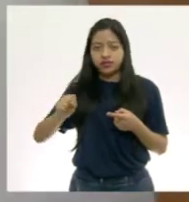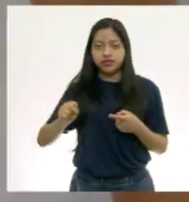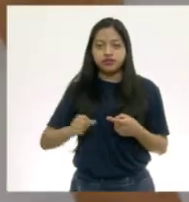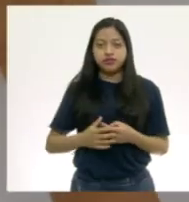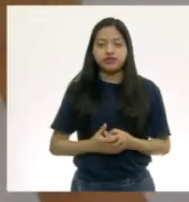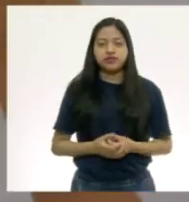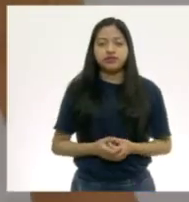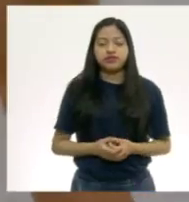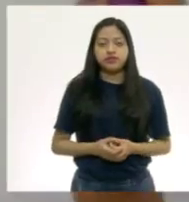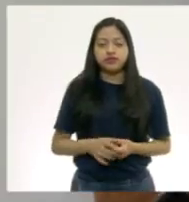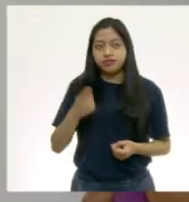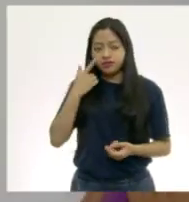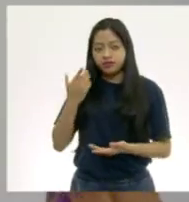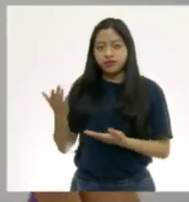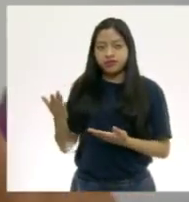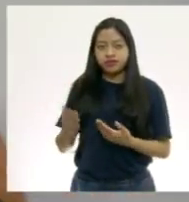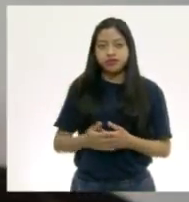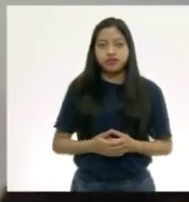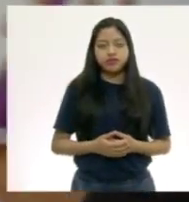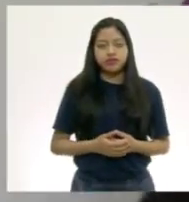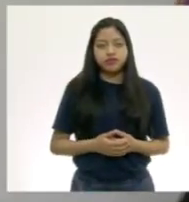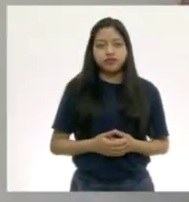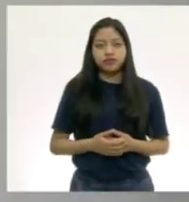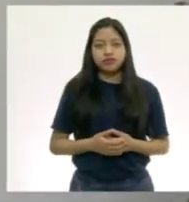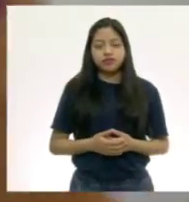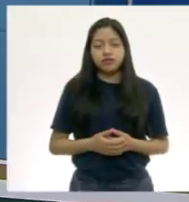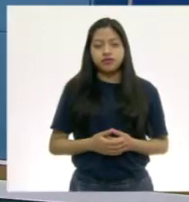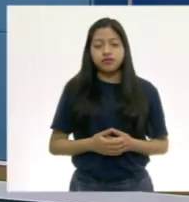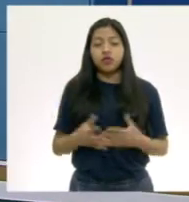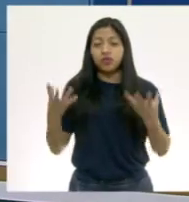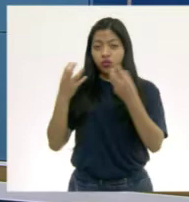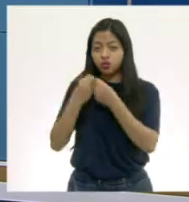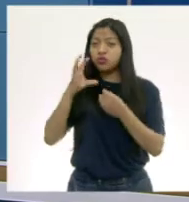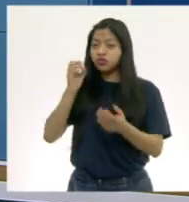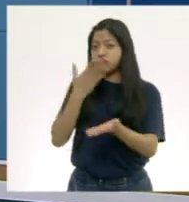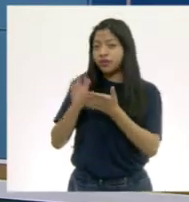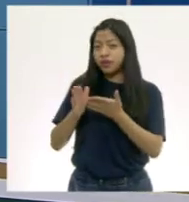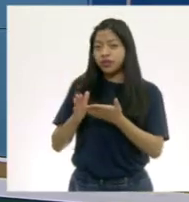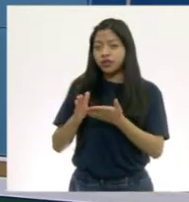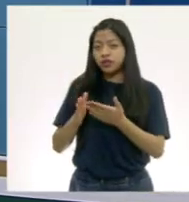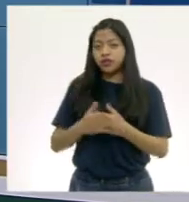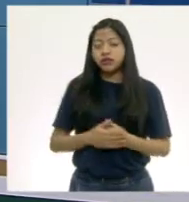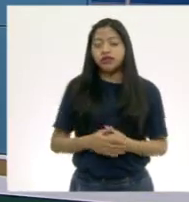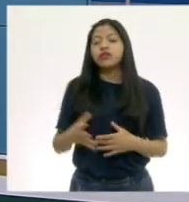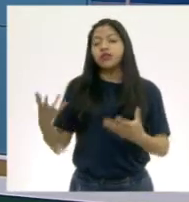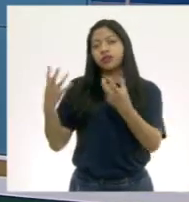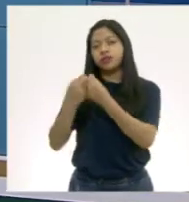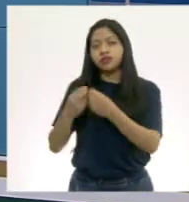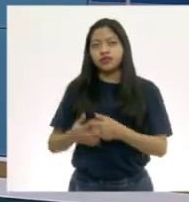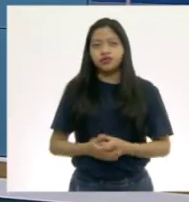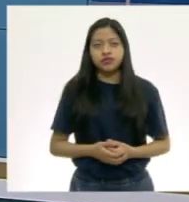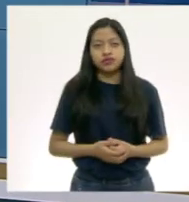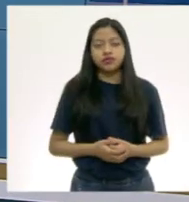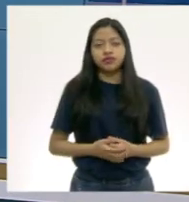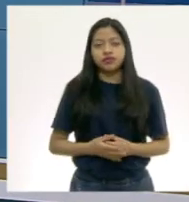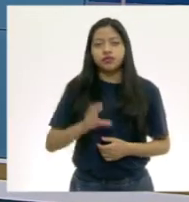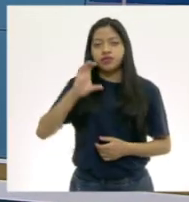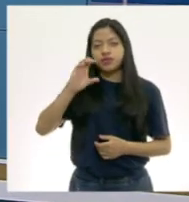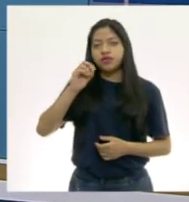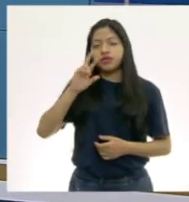Ministros. ¿Los cortesanos formaban parte de esta o eran aparte? No, eran parte de lo mismo. Muy bien. Ministros